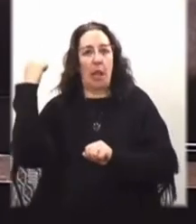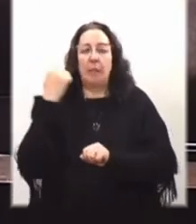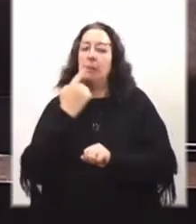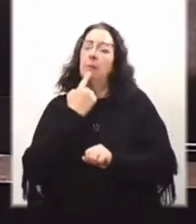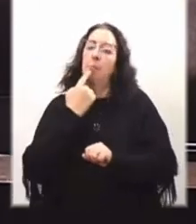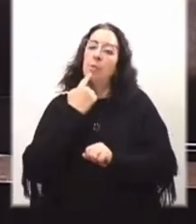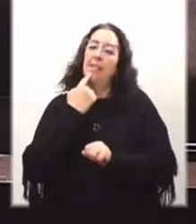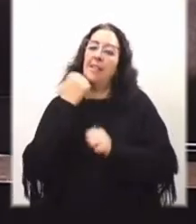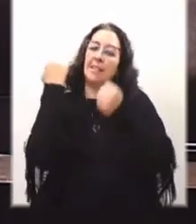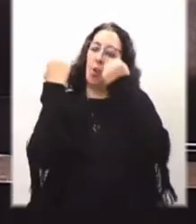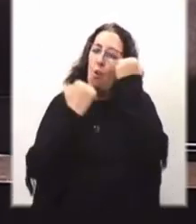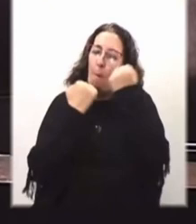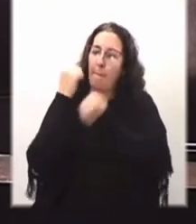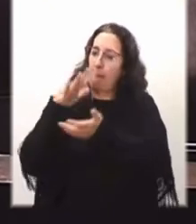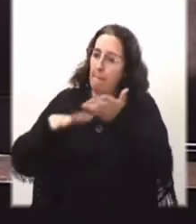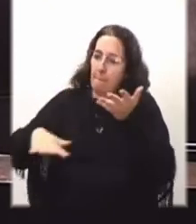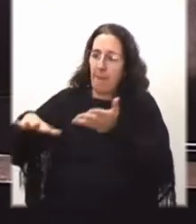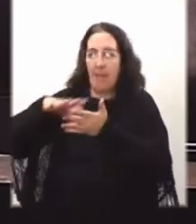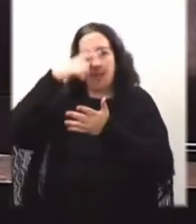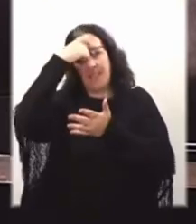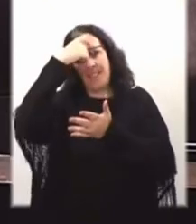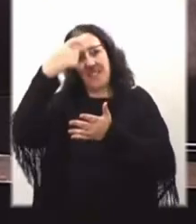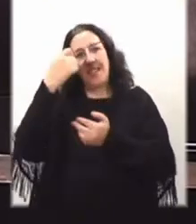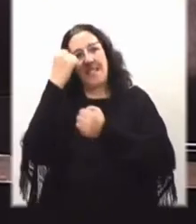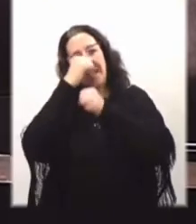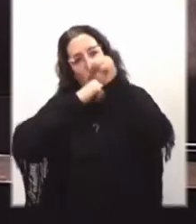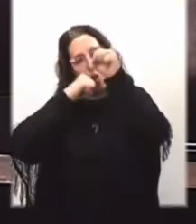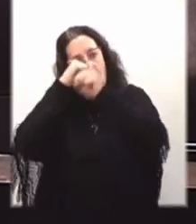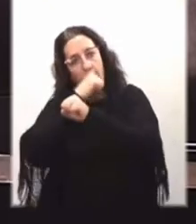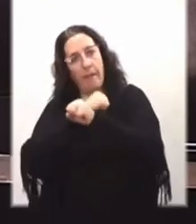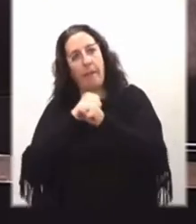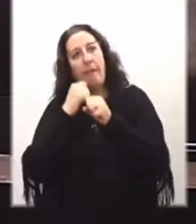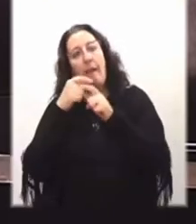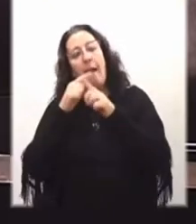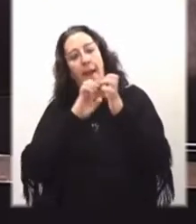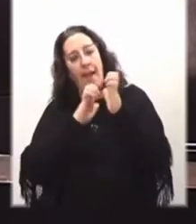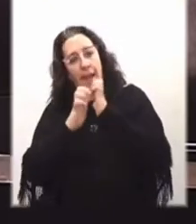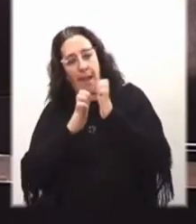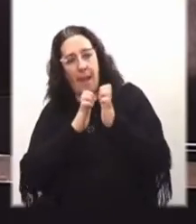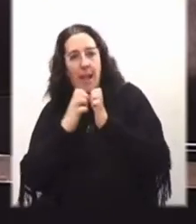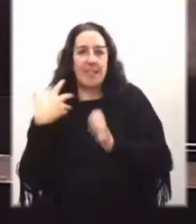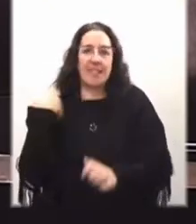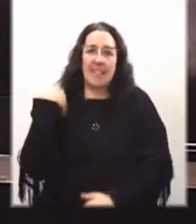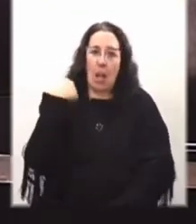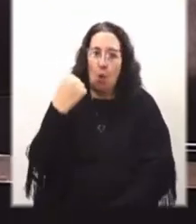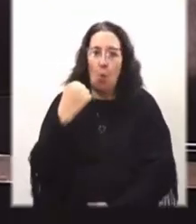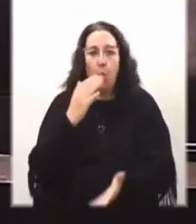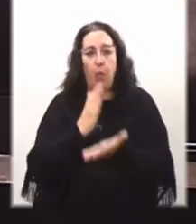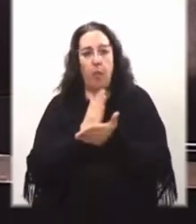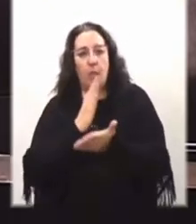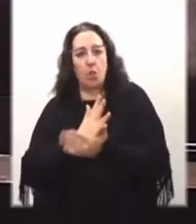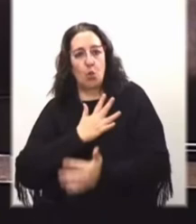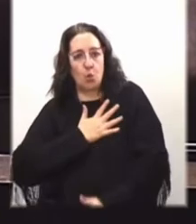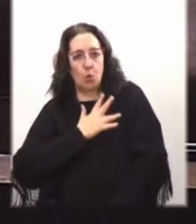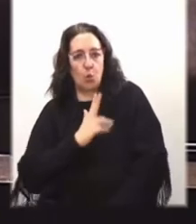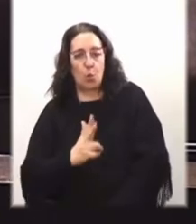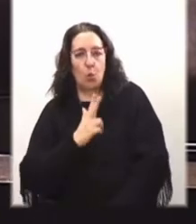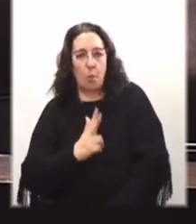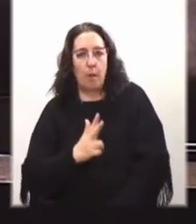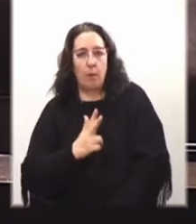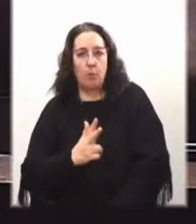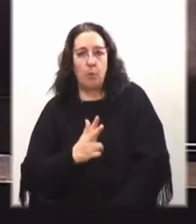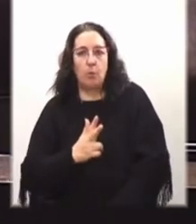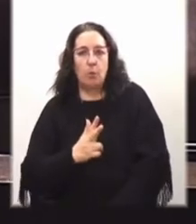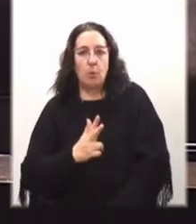ciencia y tecnología, en la matriz energética, en salud, en derechos humanos, y